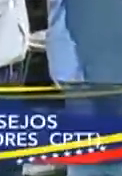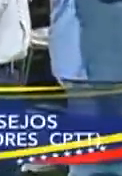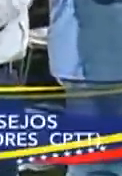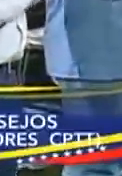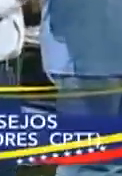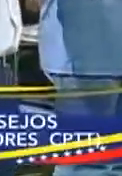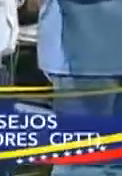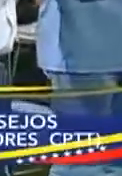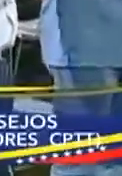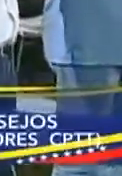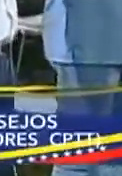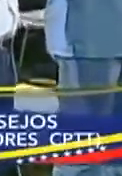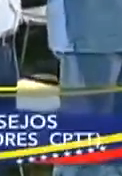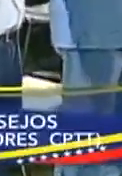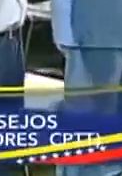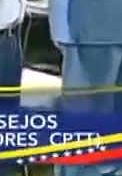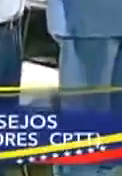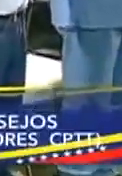Es que el yanqui se va.